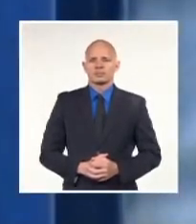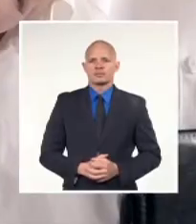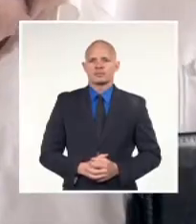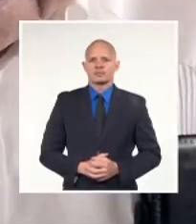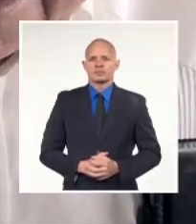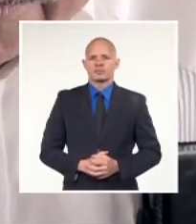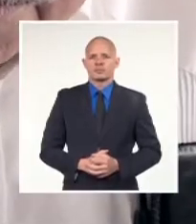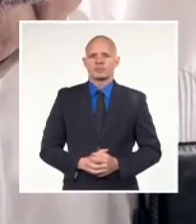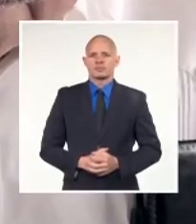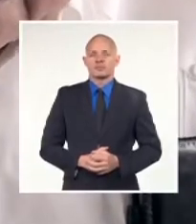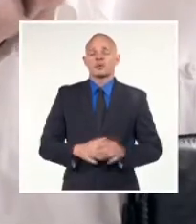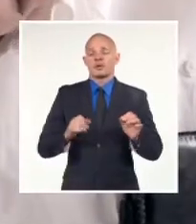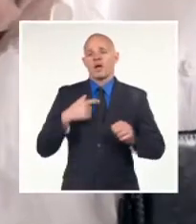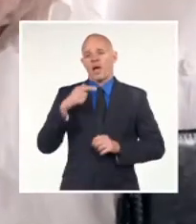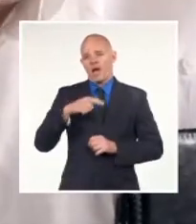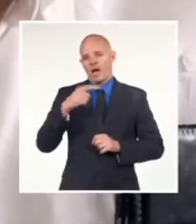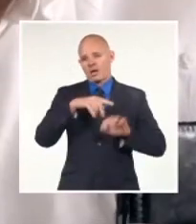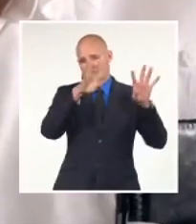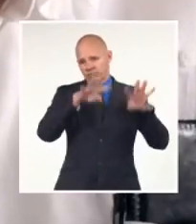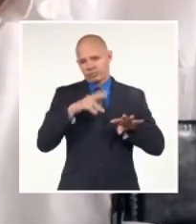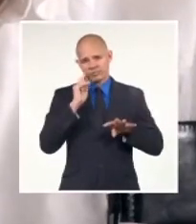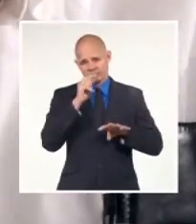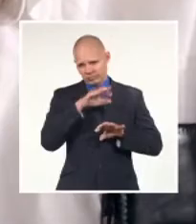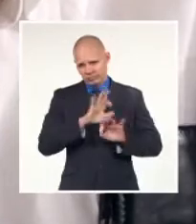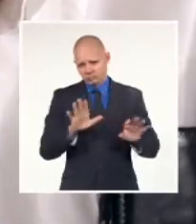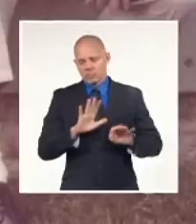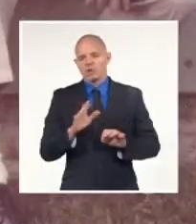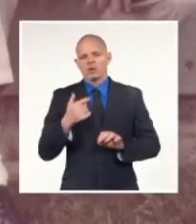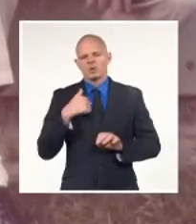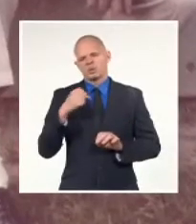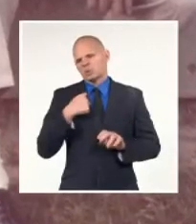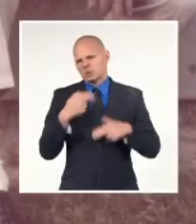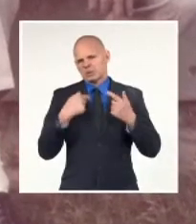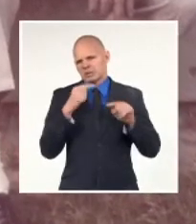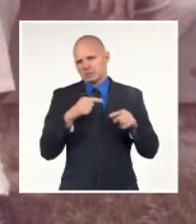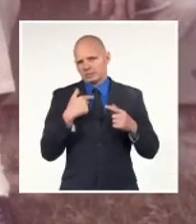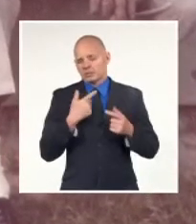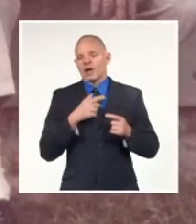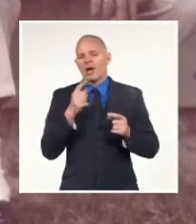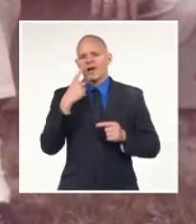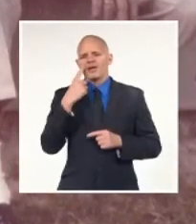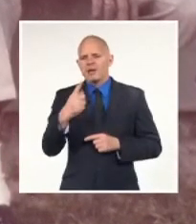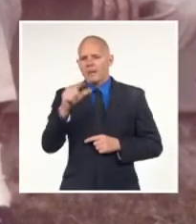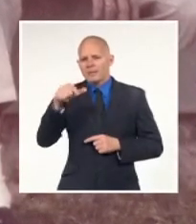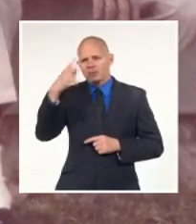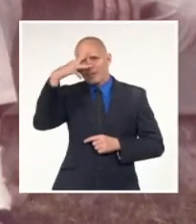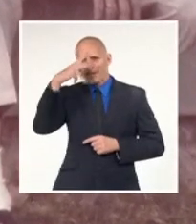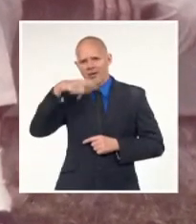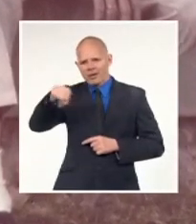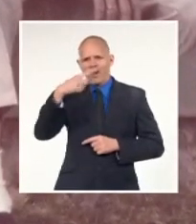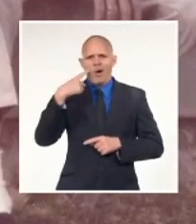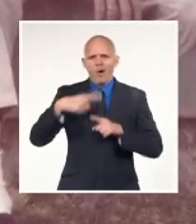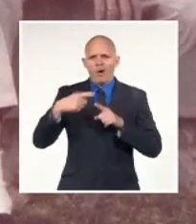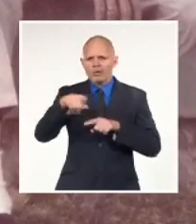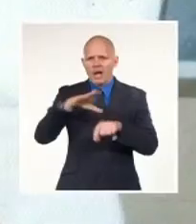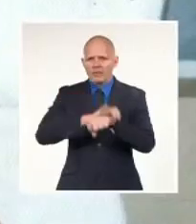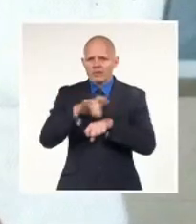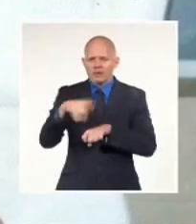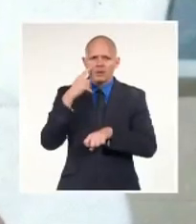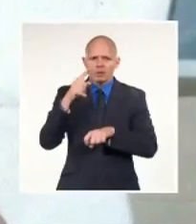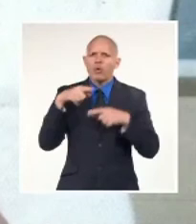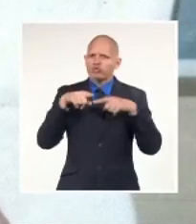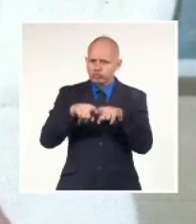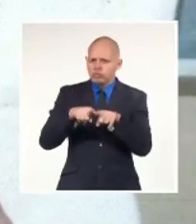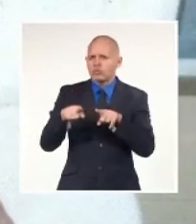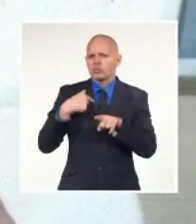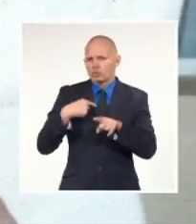En Marion, yo me involucré en la lucha de los chicanos en la cárcel y los Brown Beret. Hicimos